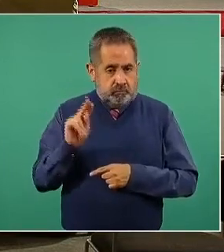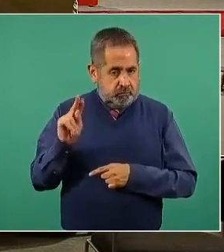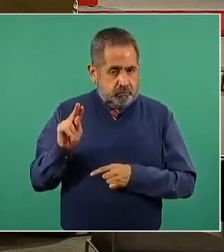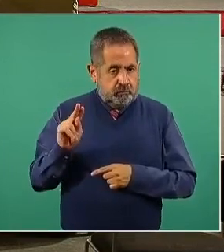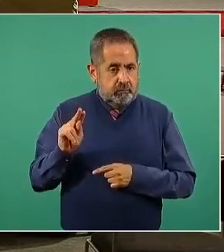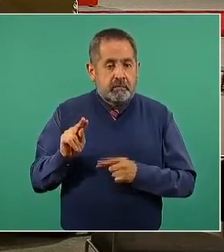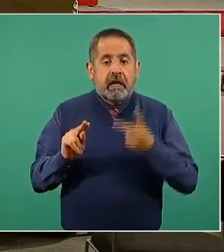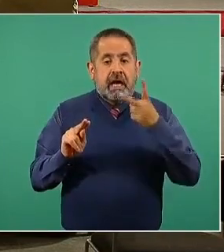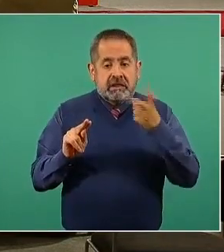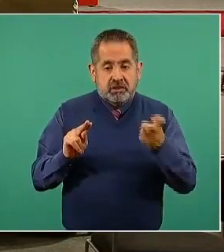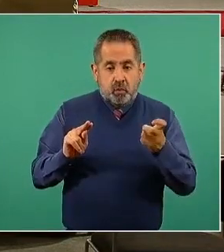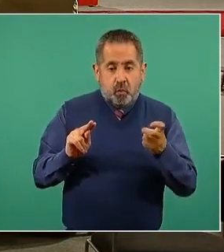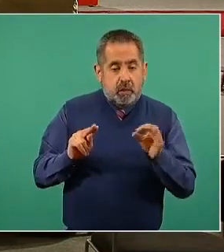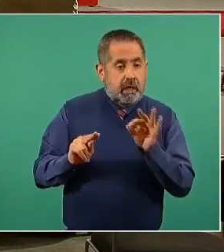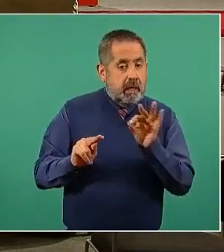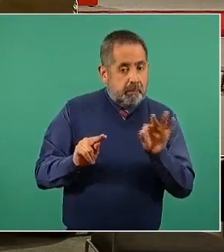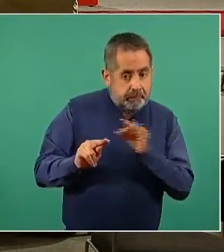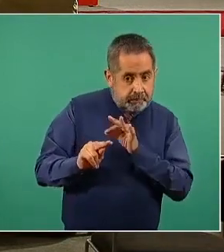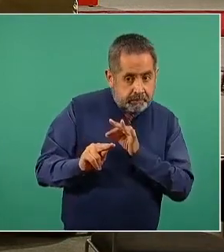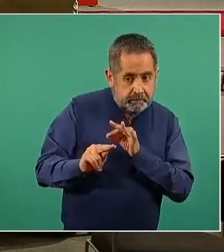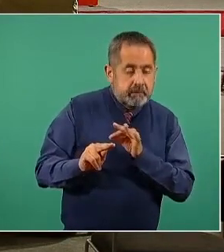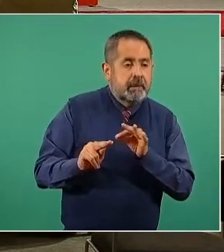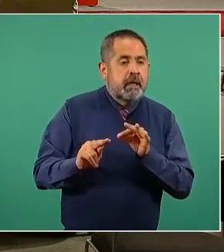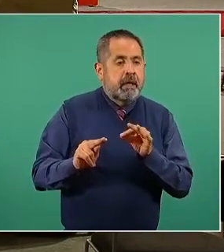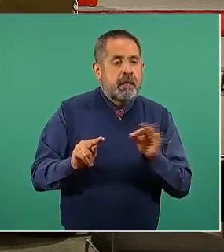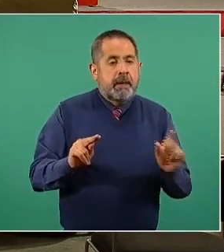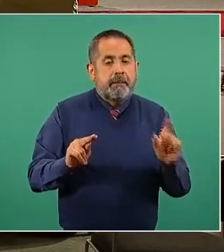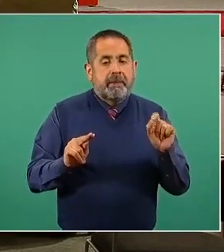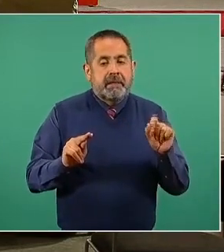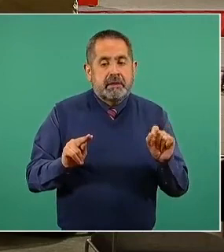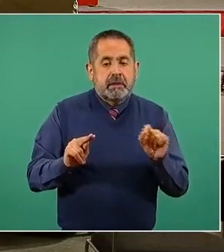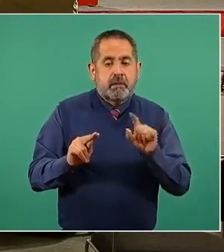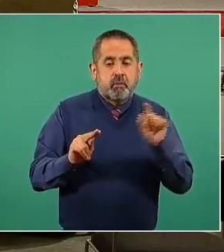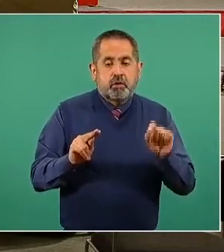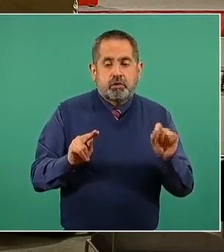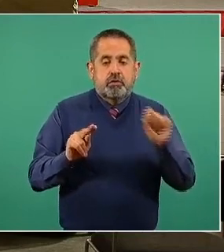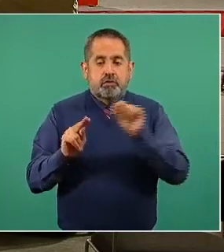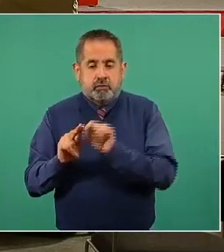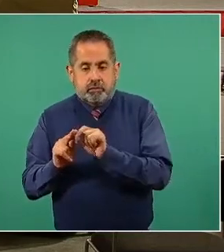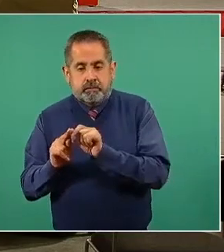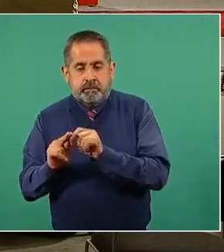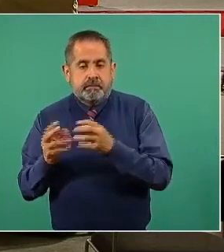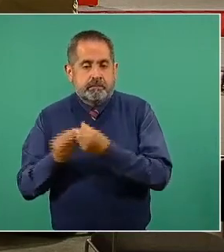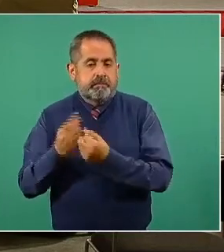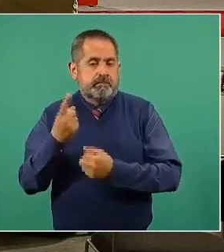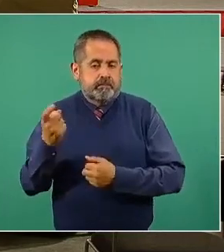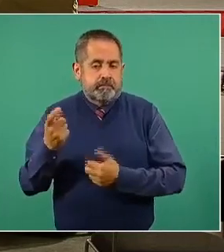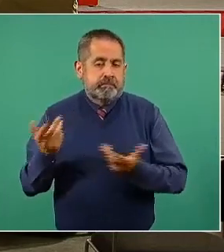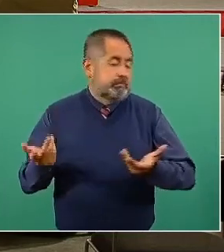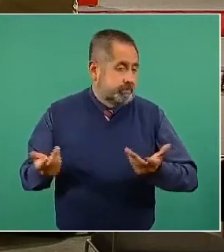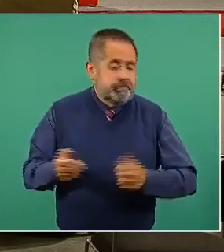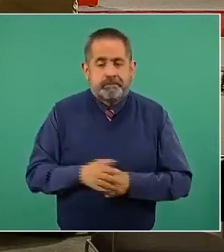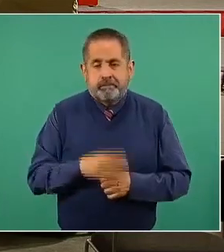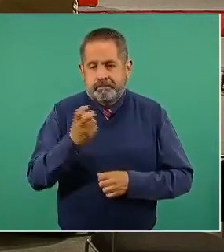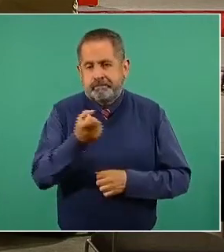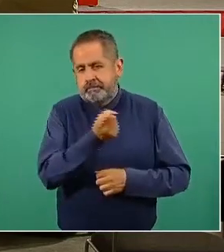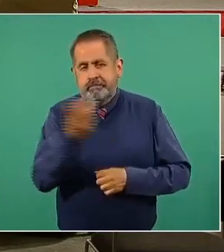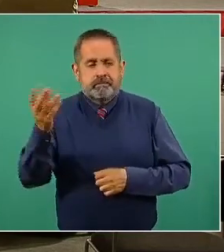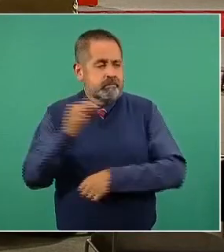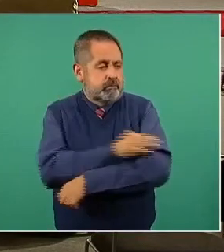dosis agrega el 20% restante. Tan es así que algunas de las